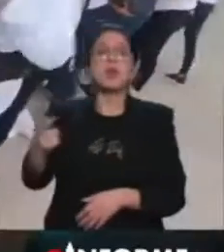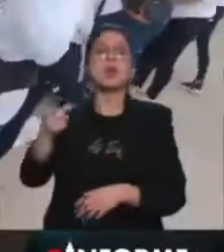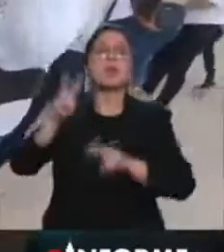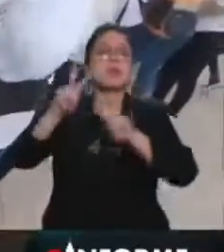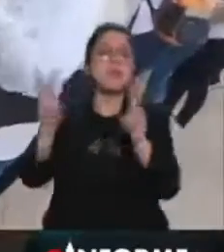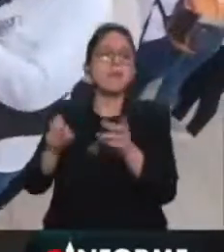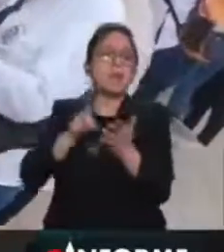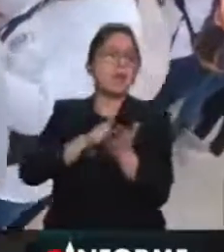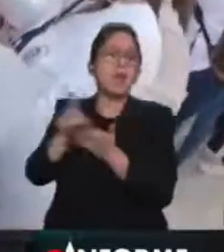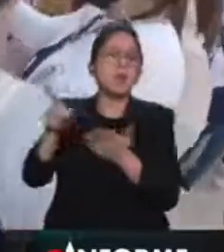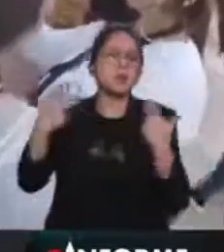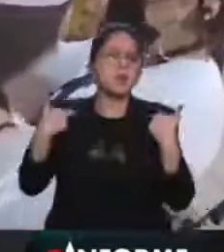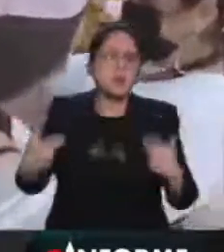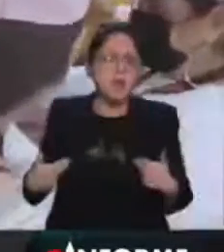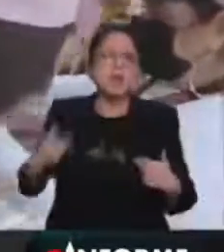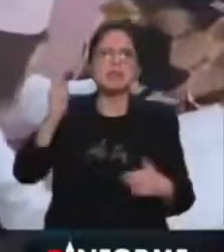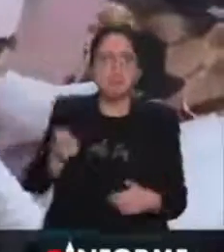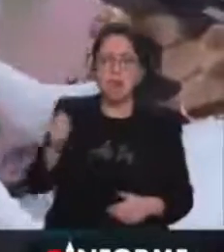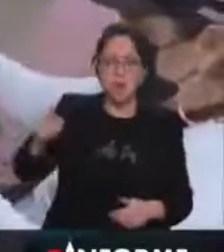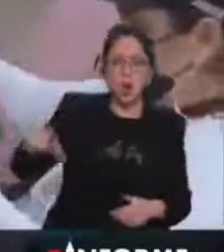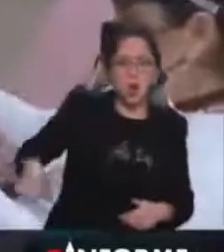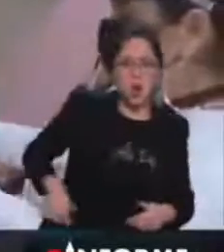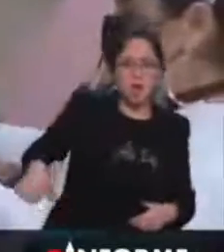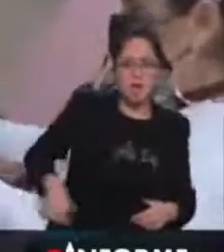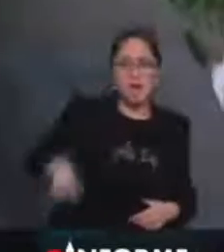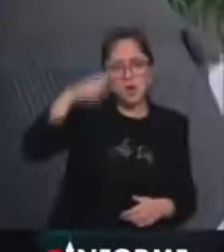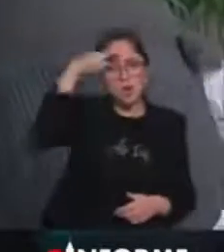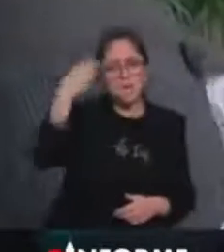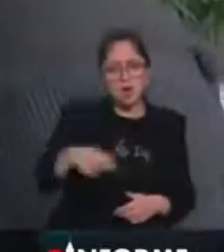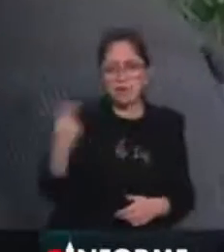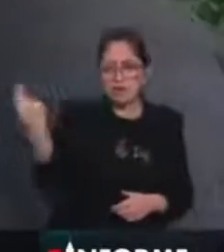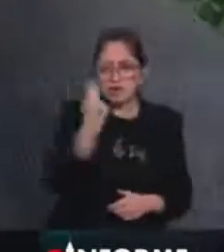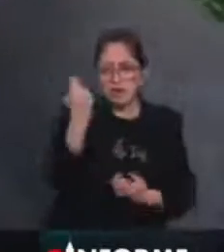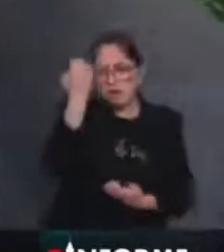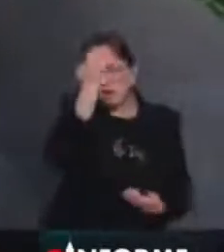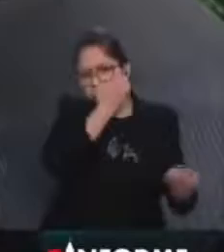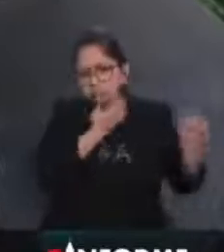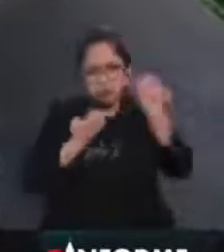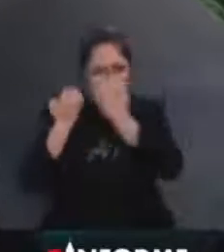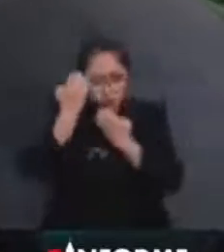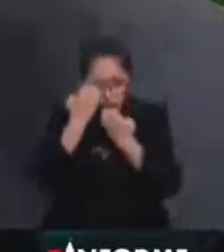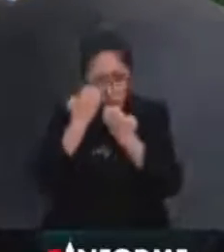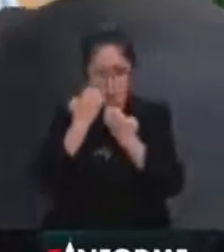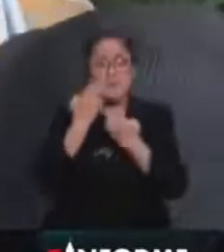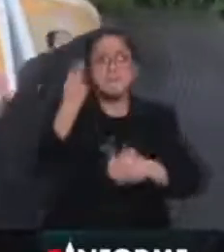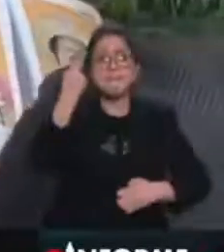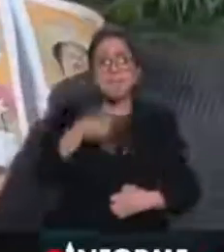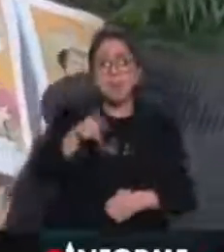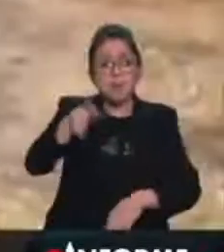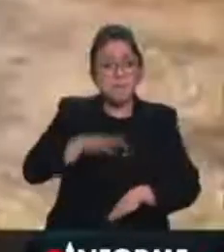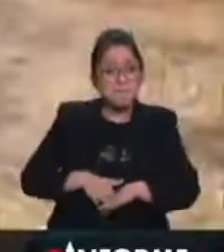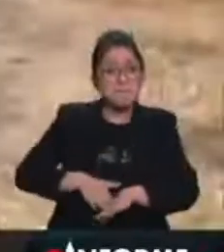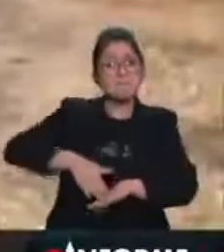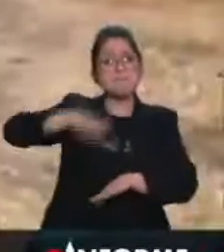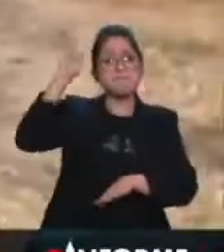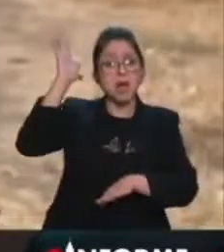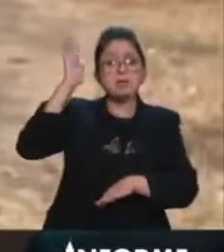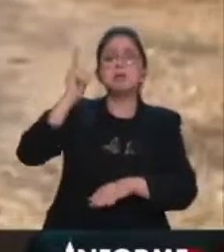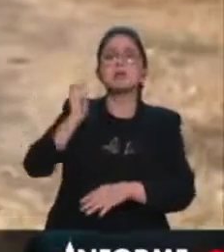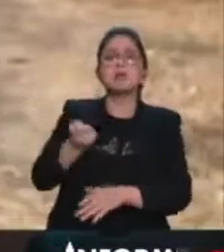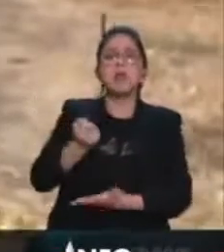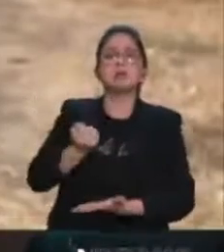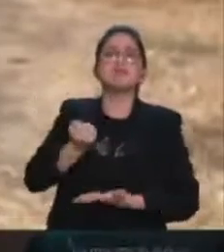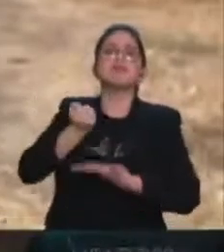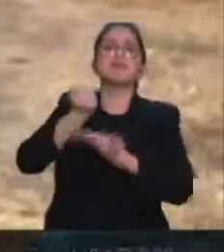protección del Gobierno de México en esta materia. En ese sentido, ha acrecentado su recurso,